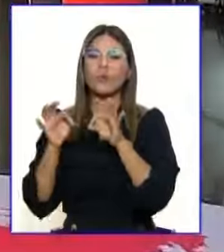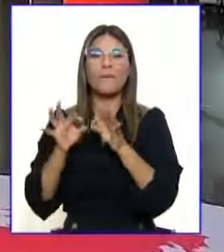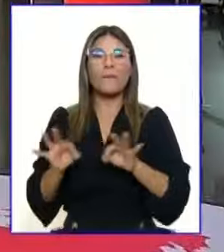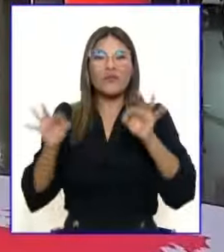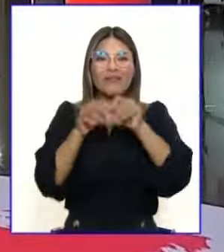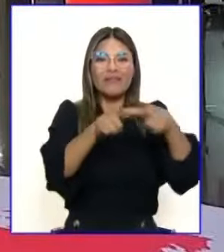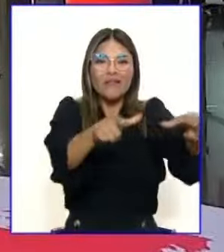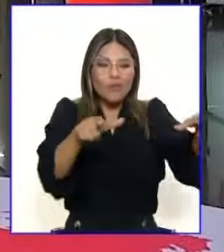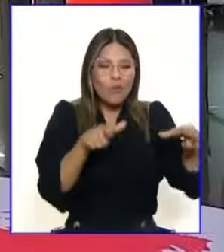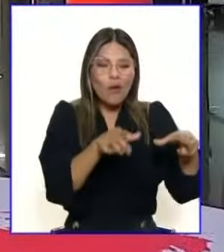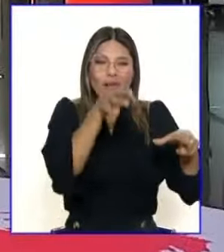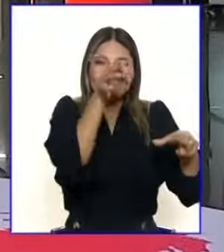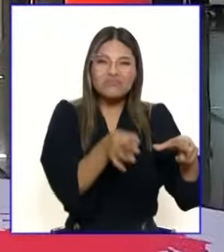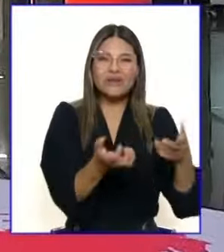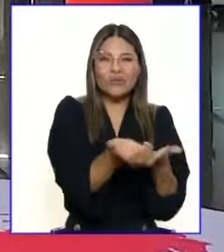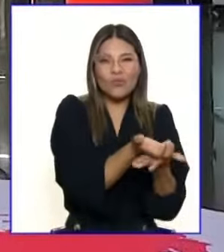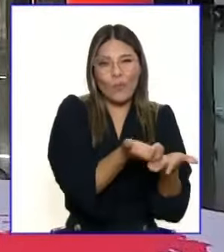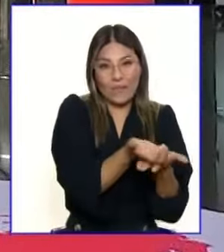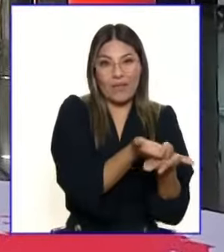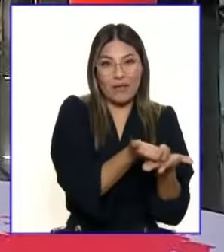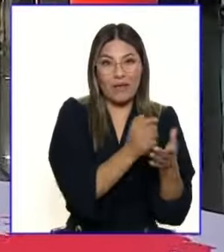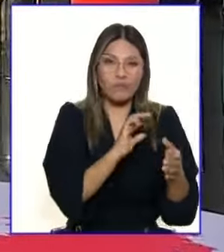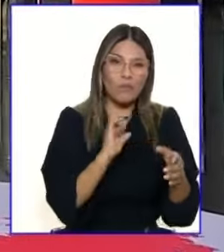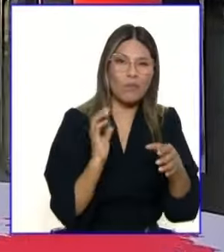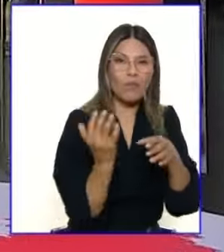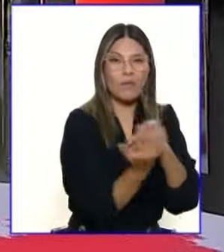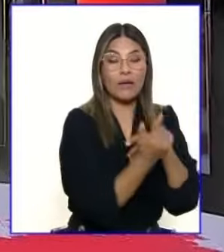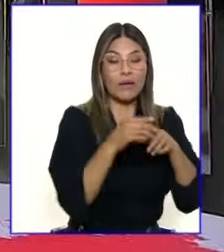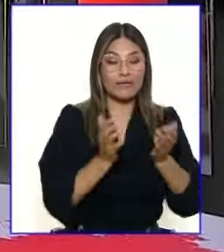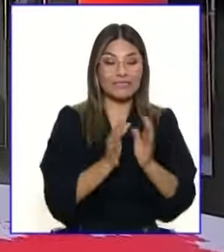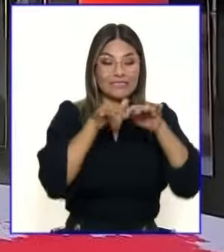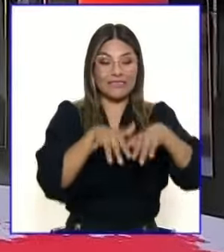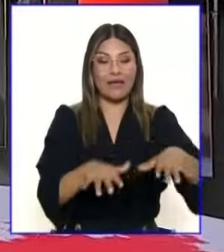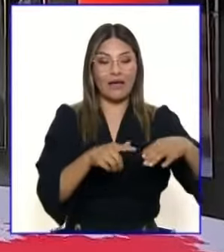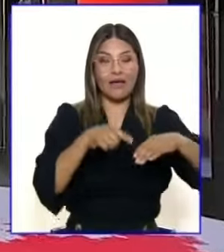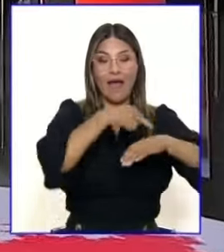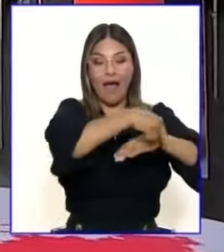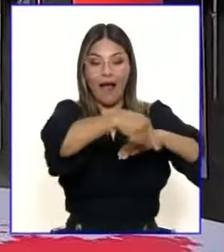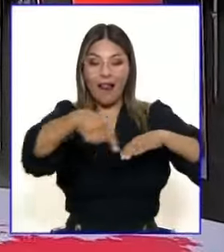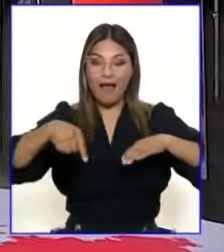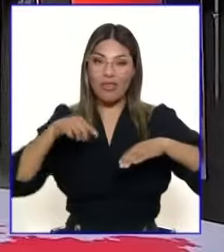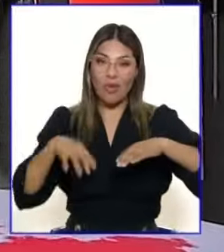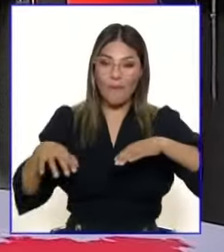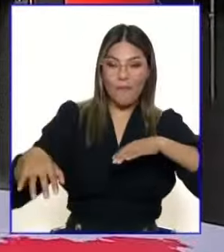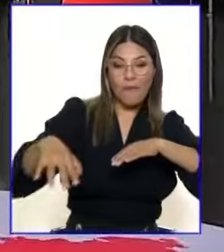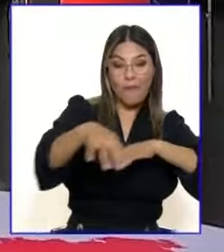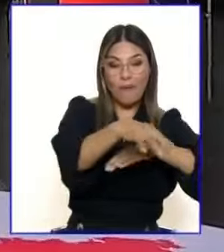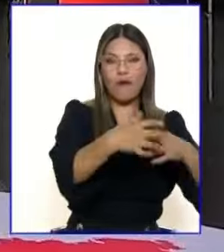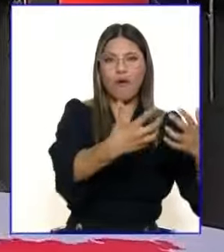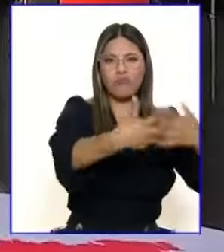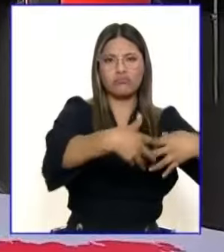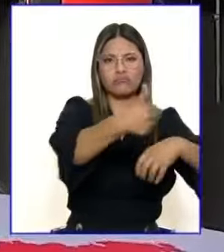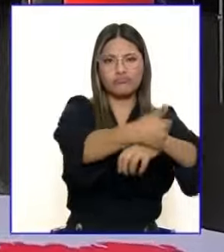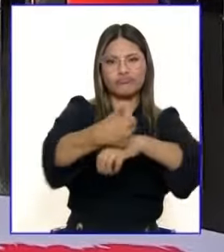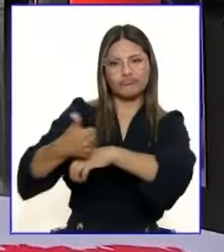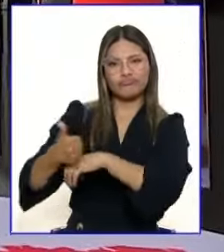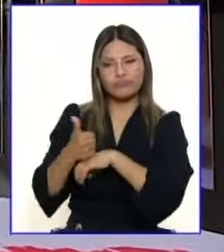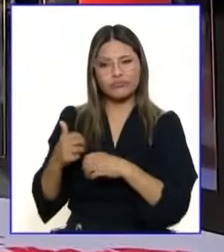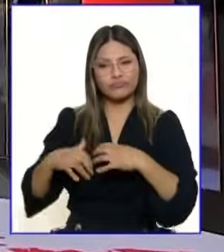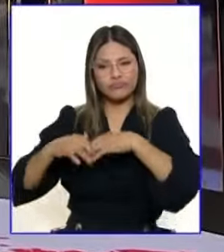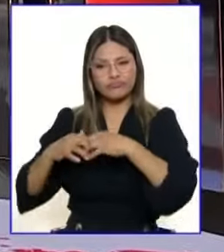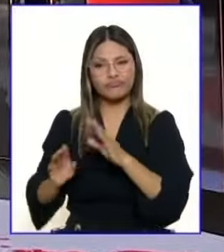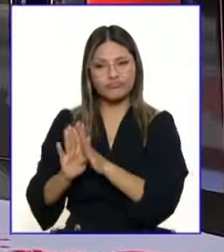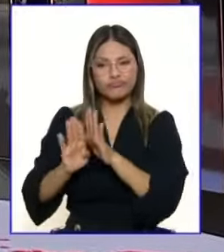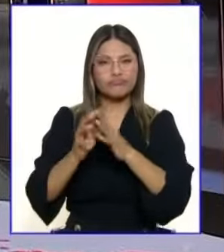especial precisamente en alrededor del puerto de Chancay, que va a permitir desarrollar una base industrial que es fundamental para el desarrollo del